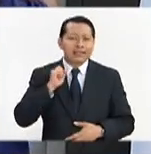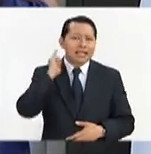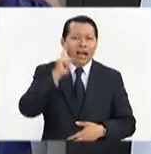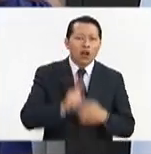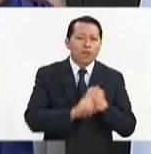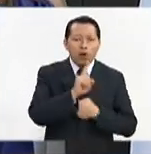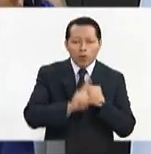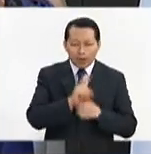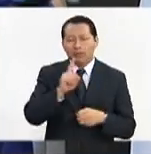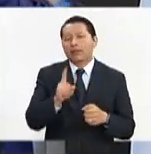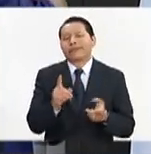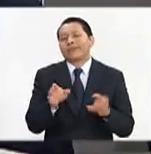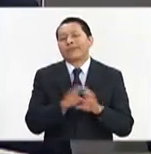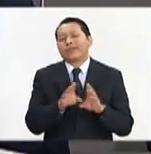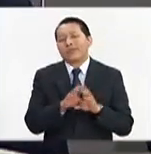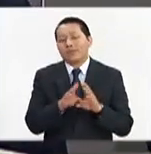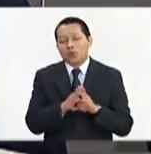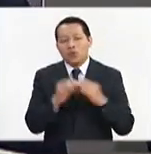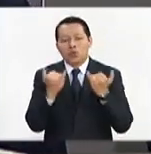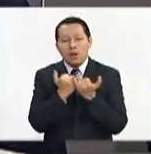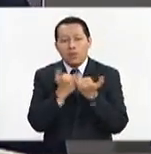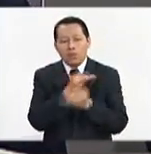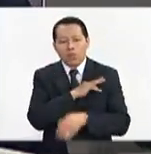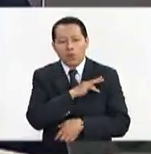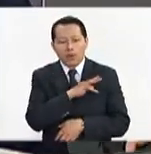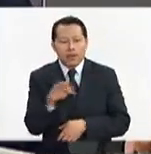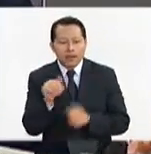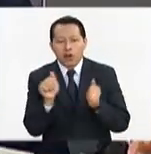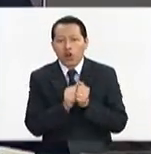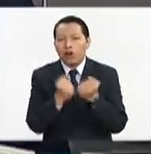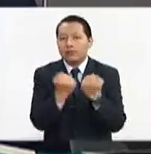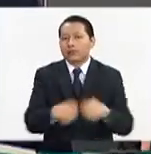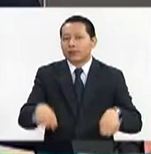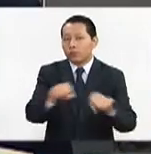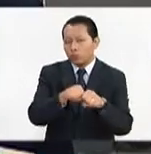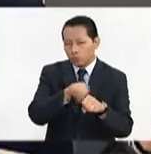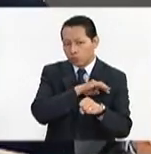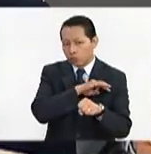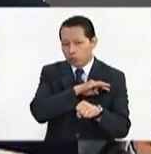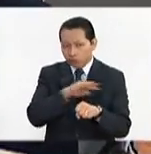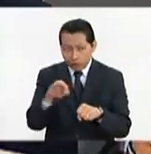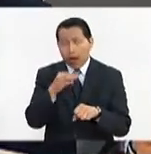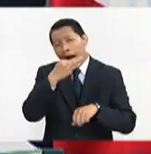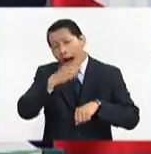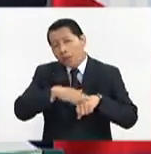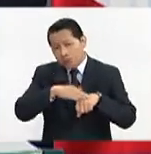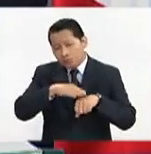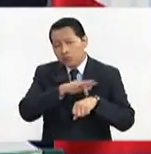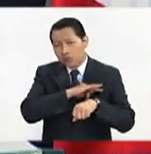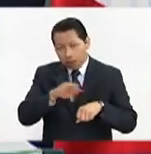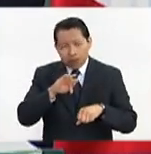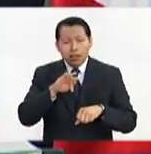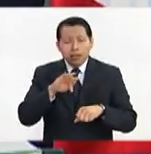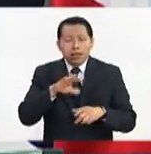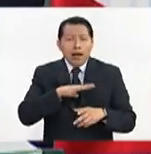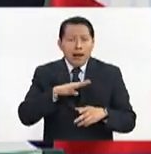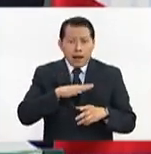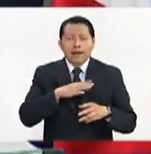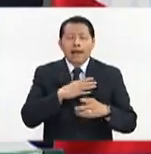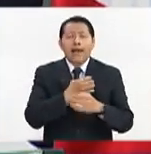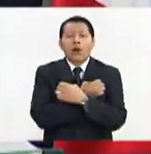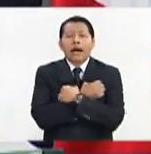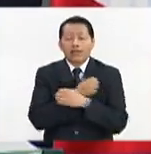afectadas. Por ejemplo, casos que tienen que ver con las aseguradoras. Les recomiendo mucho que vaya a esta feria de